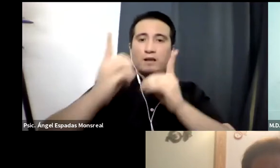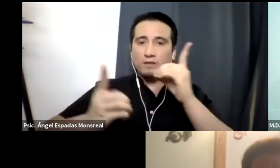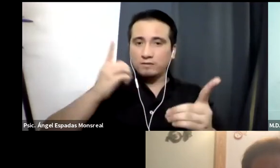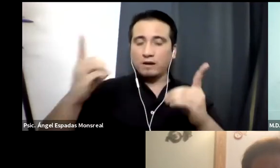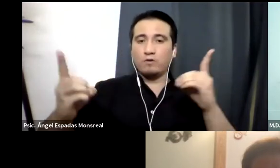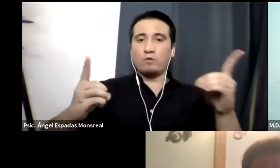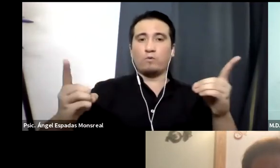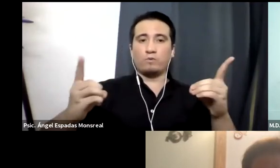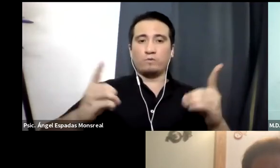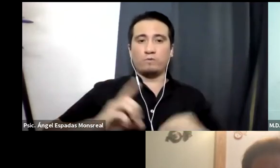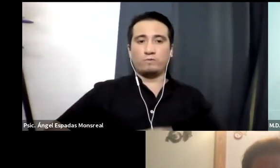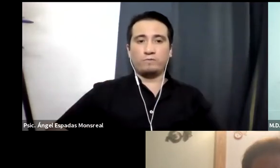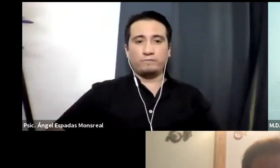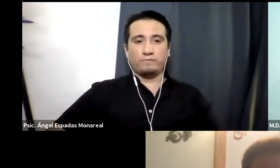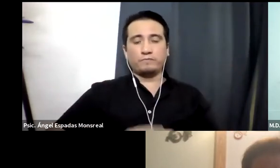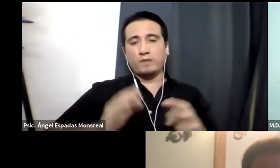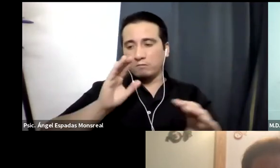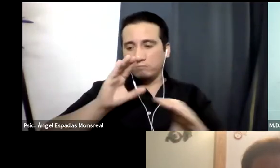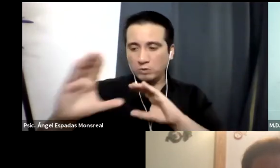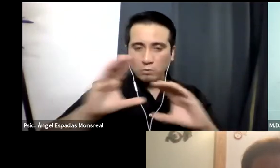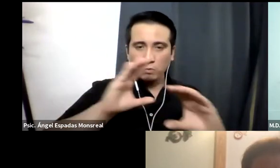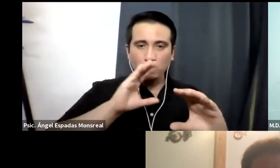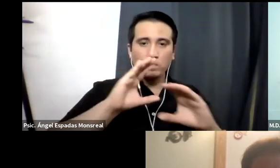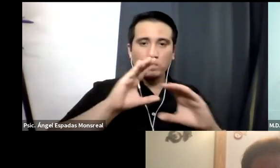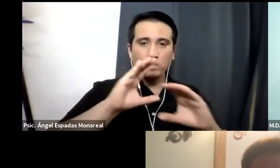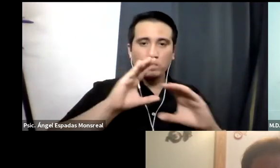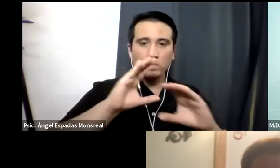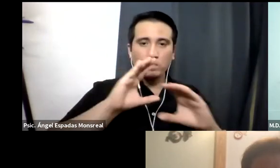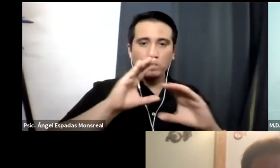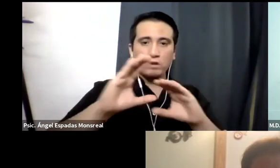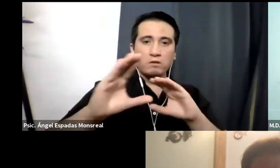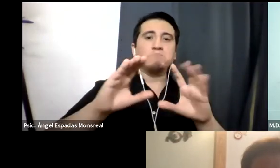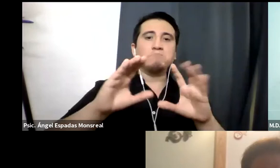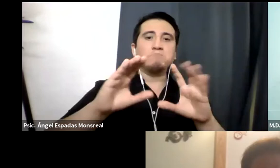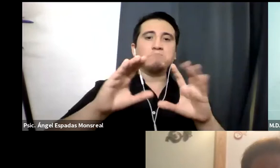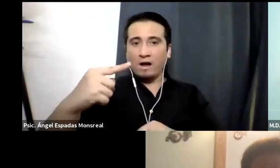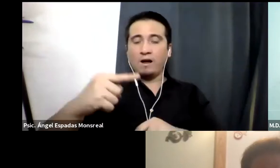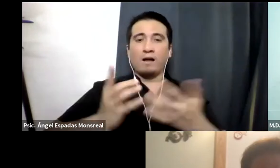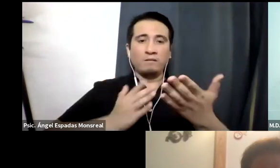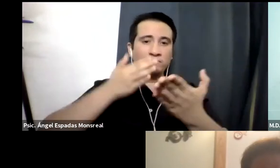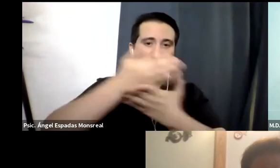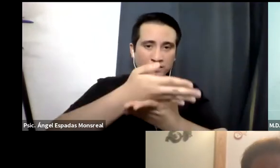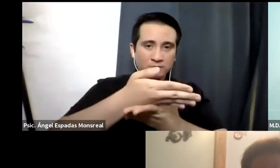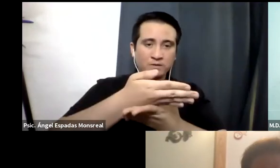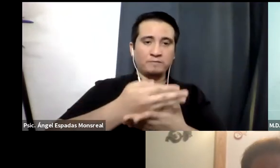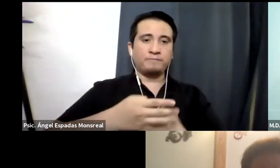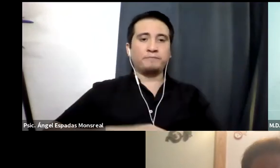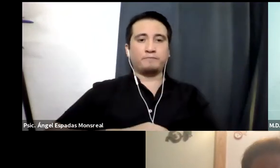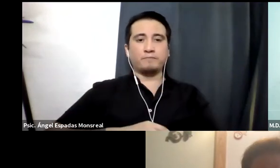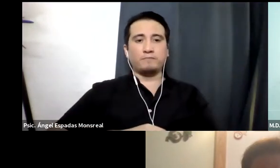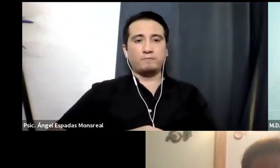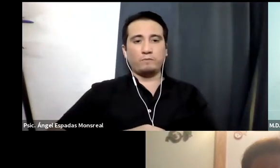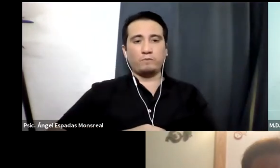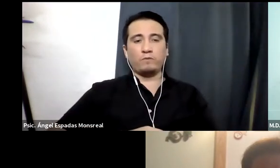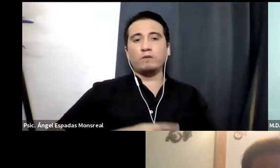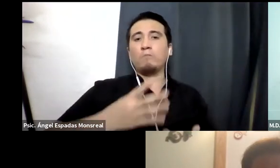vías de comunicación, pues son importantes para el ejercicio de la accesibilidad. Entonces, en cumplimiento de nuestro